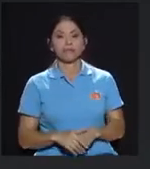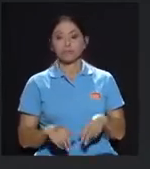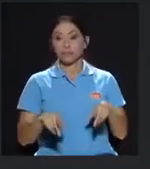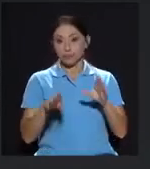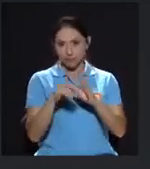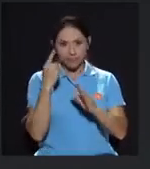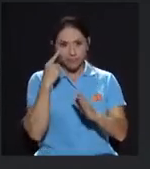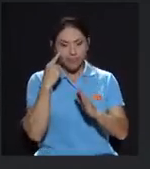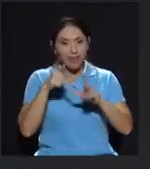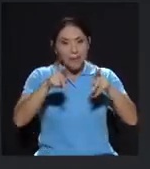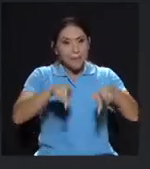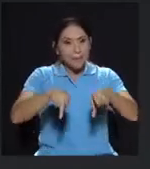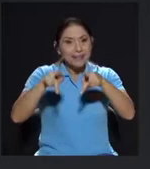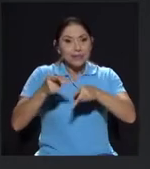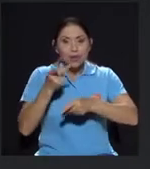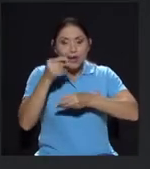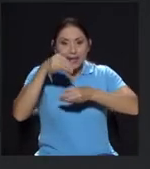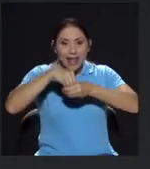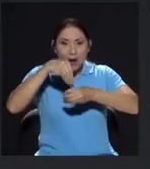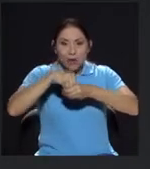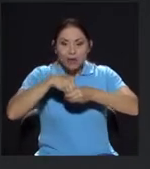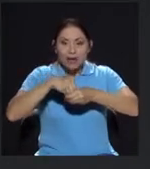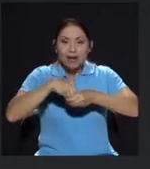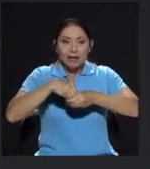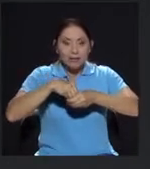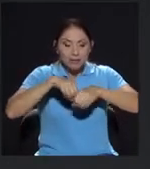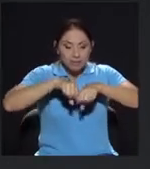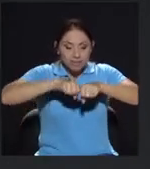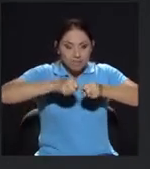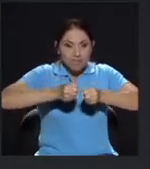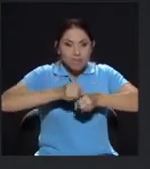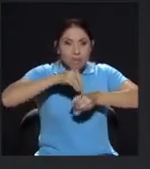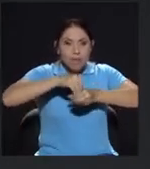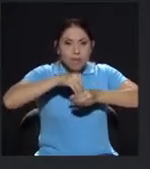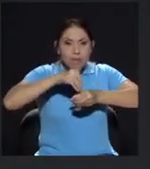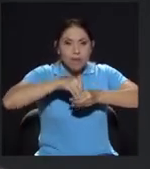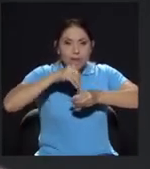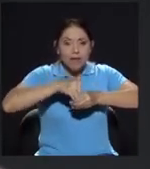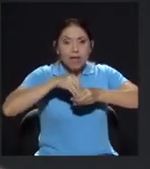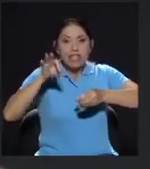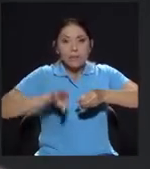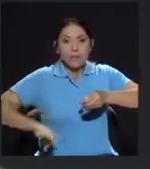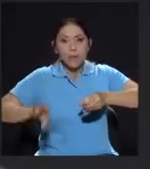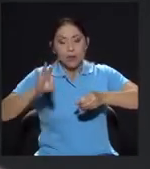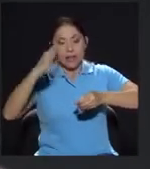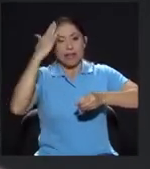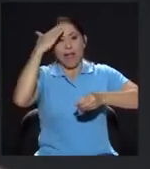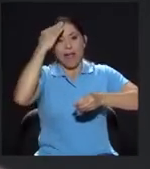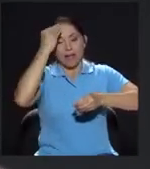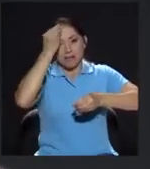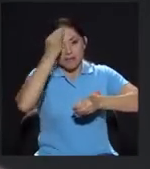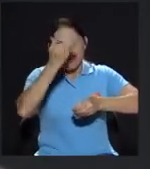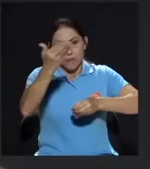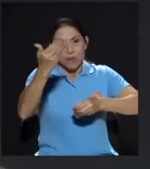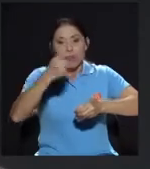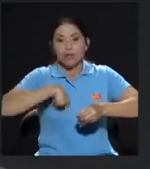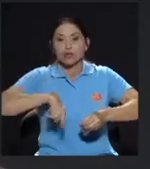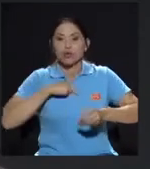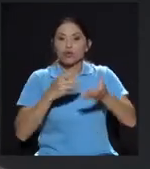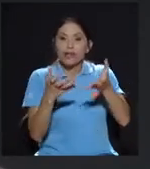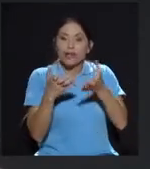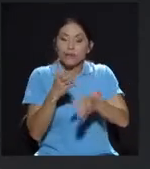ahorra es importante que esté informado entonces una de las funciones importantes que queremos mejorar es esa comunicación